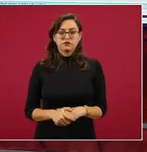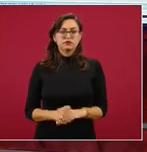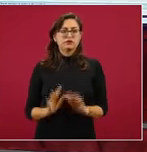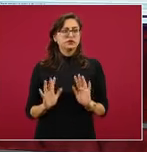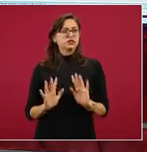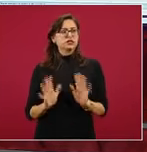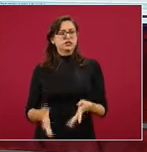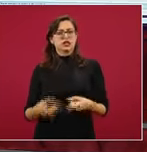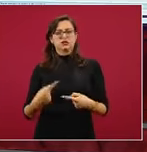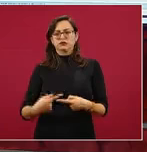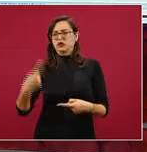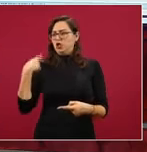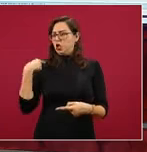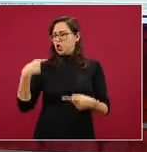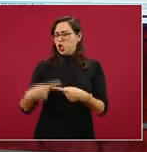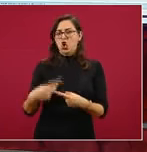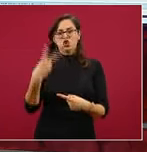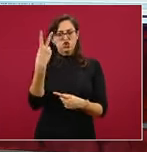prácticamente ya más de 2 meses,